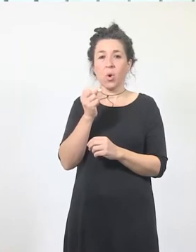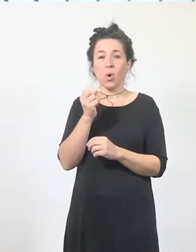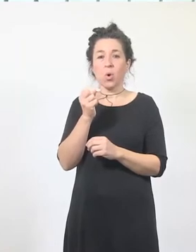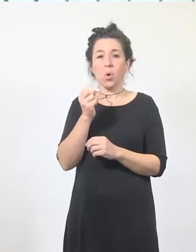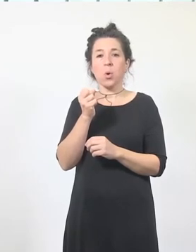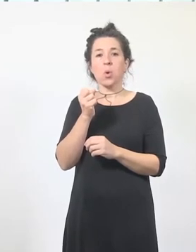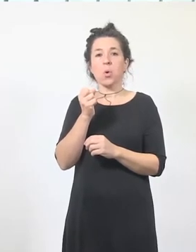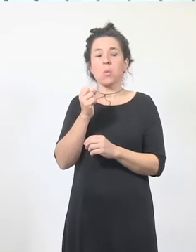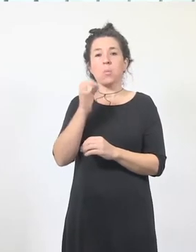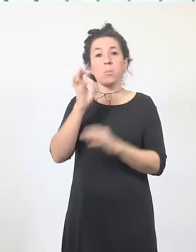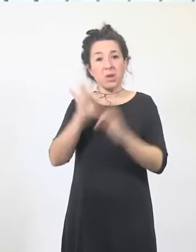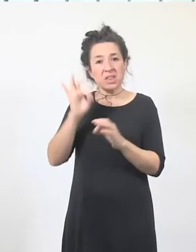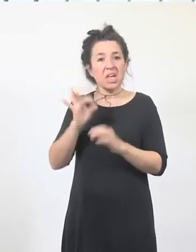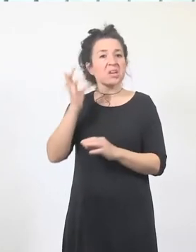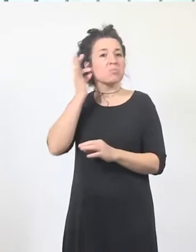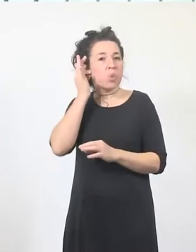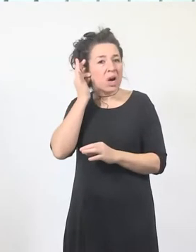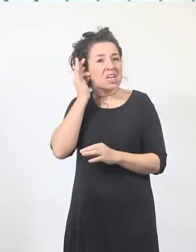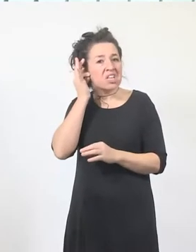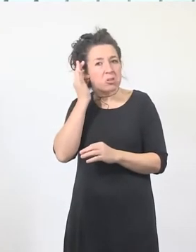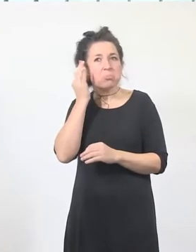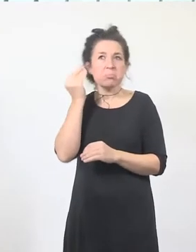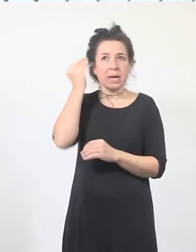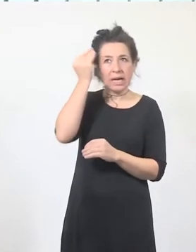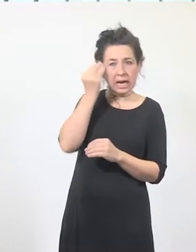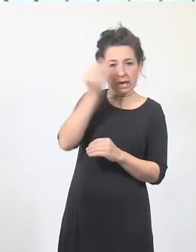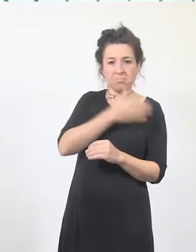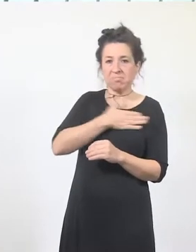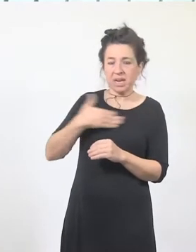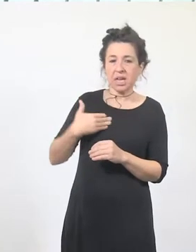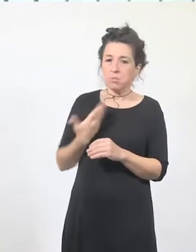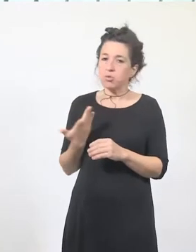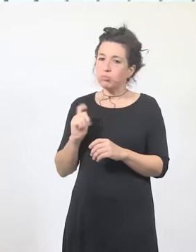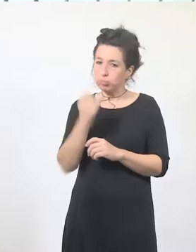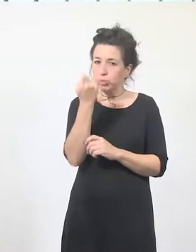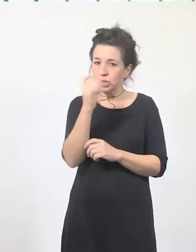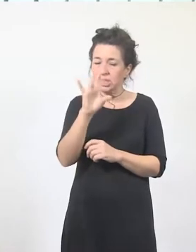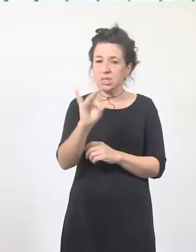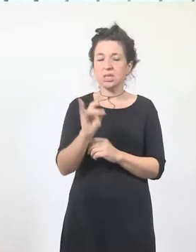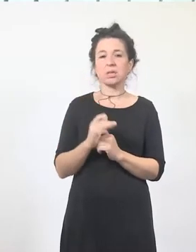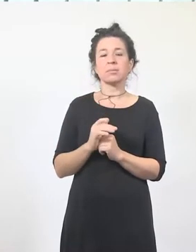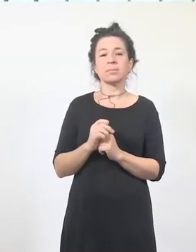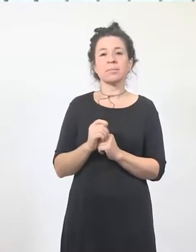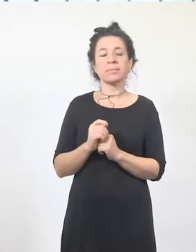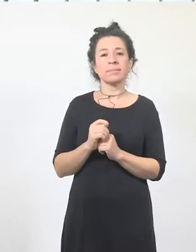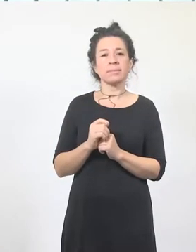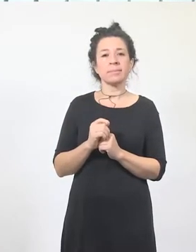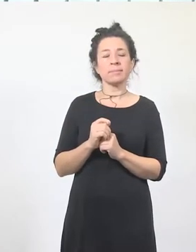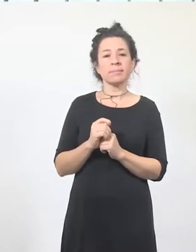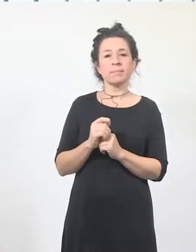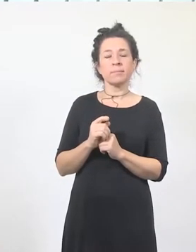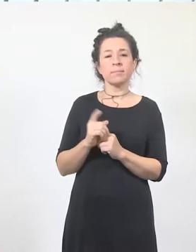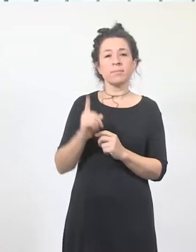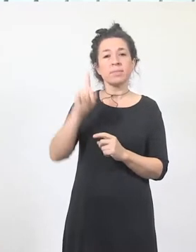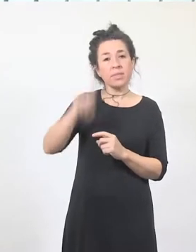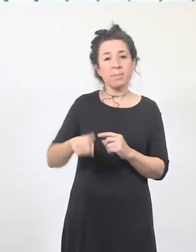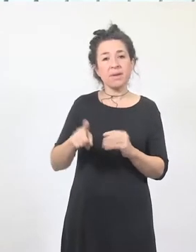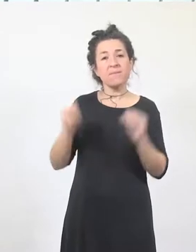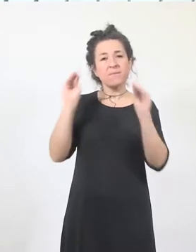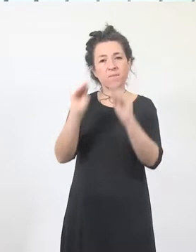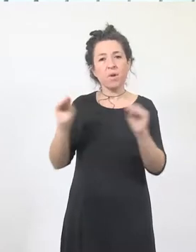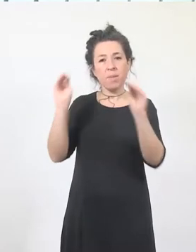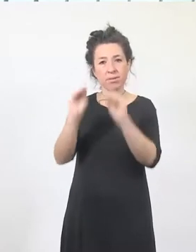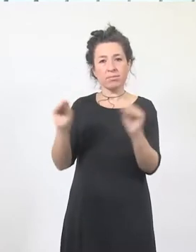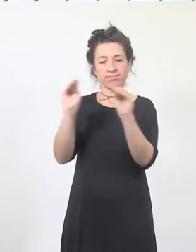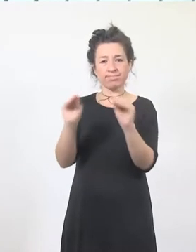que se plantearon se han conseguido. Luego también el tema de la